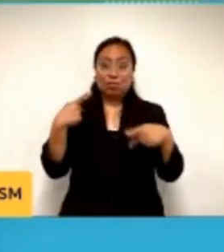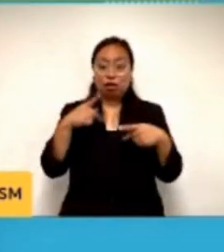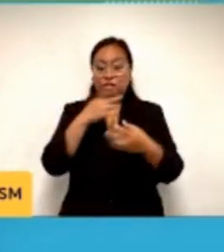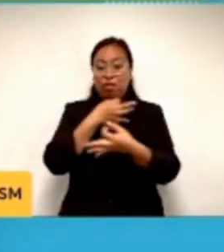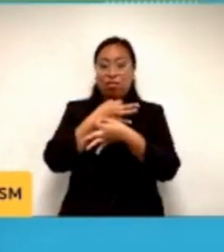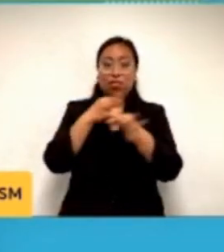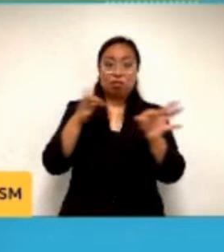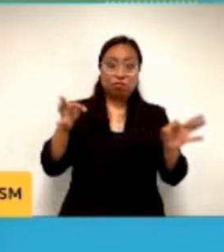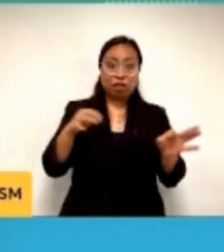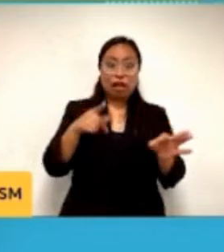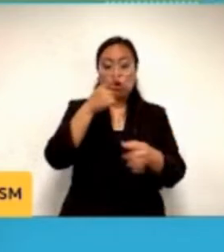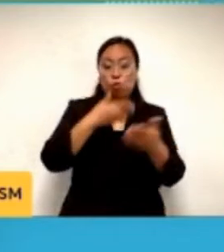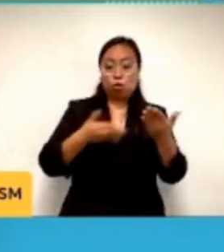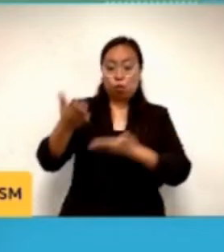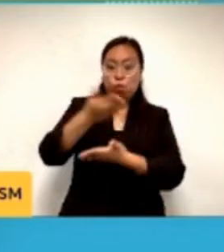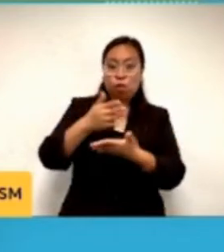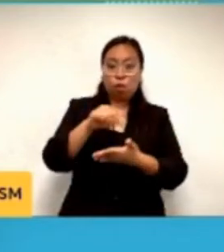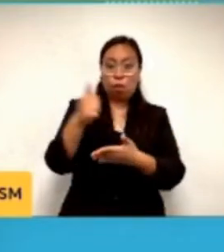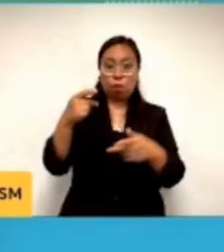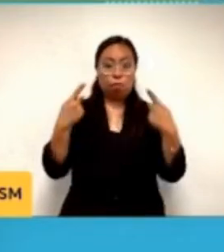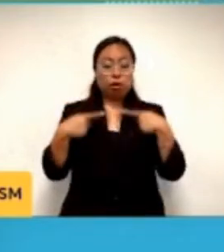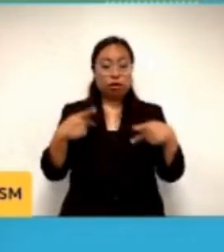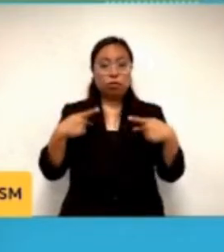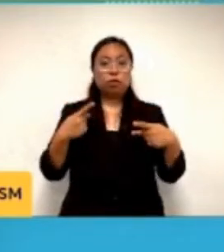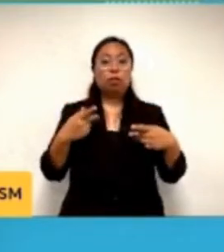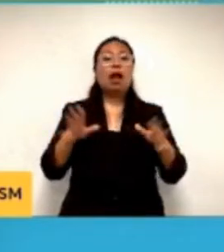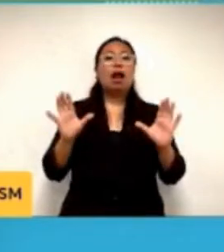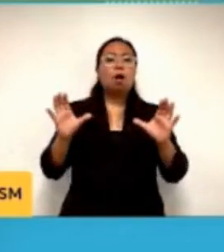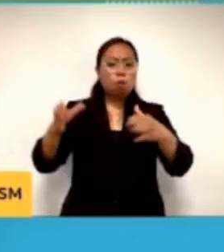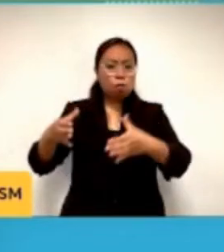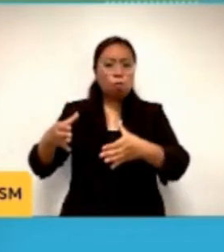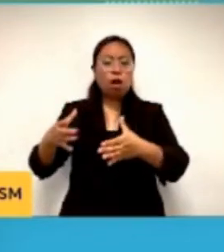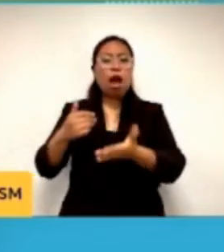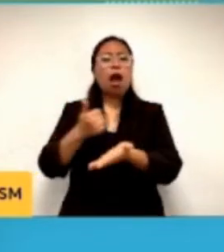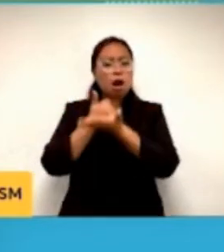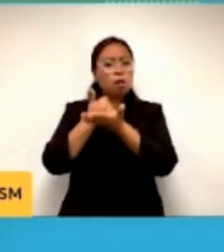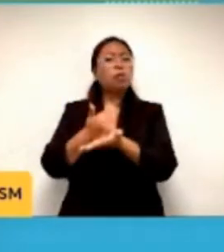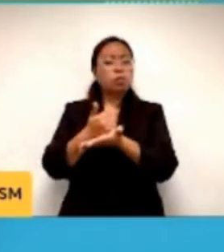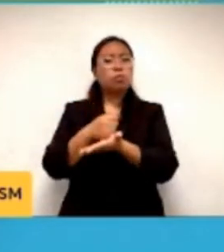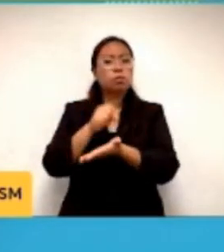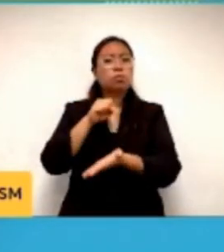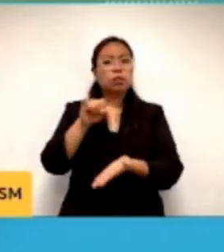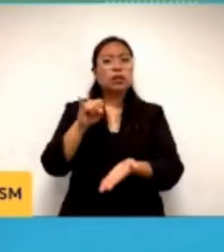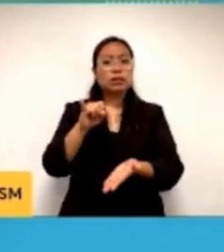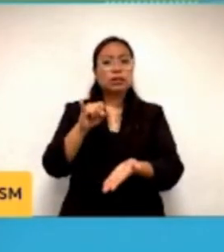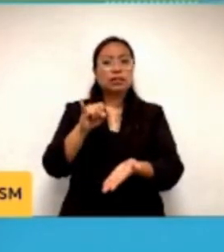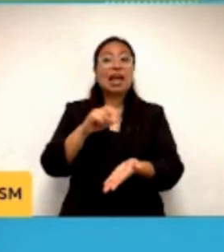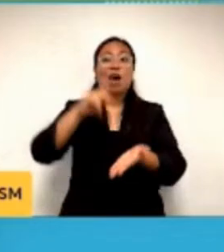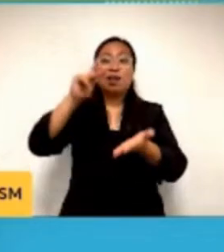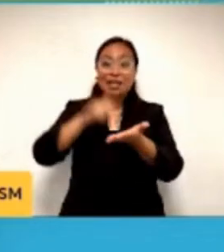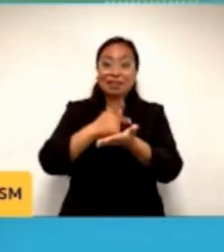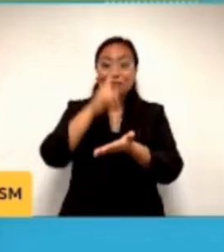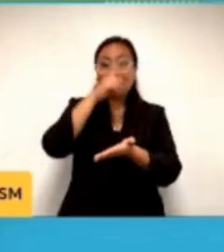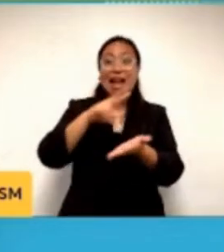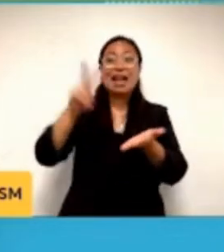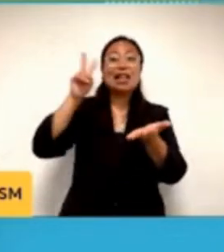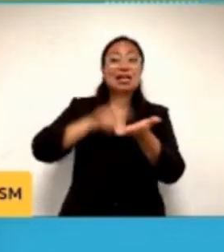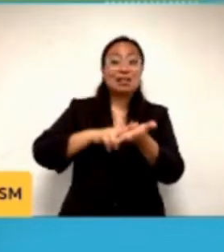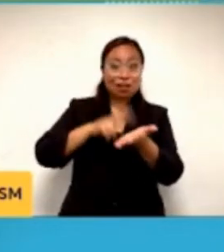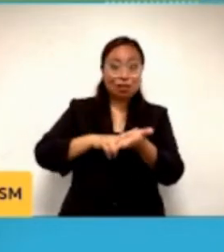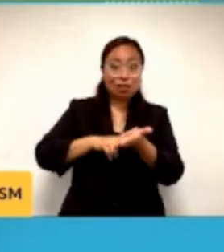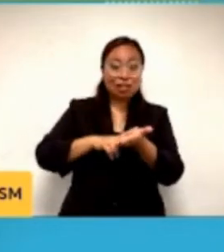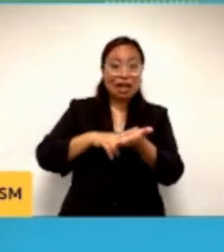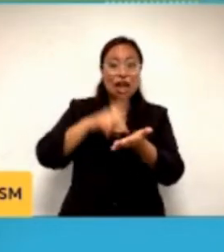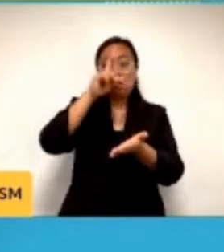compartes a otras personas, a tu red, a tu comunidad, te ayuda mucho, otra vez, a posicionarte como una